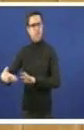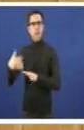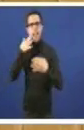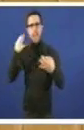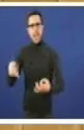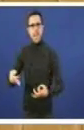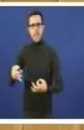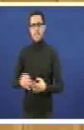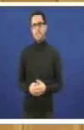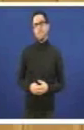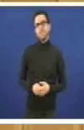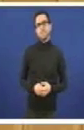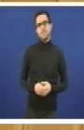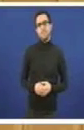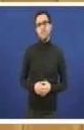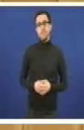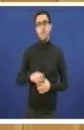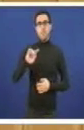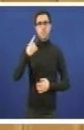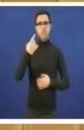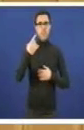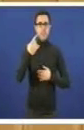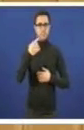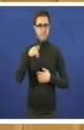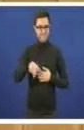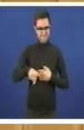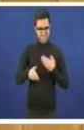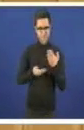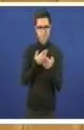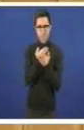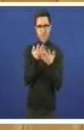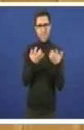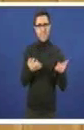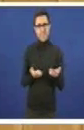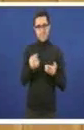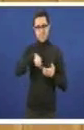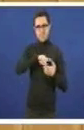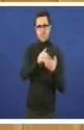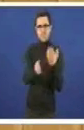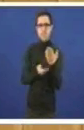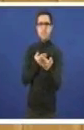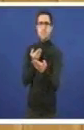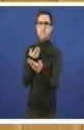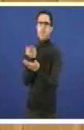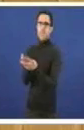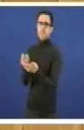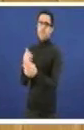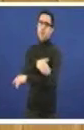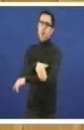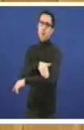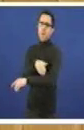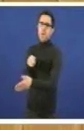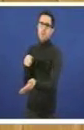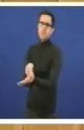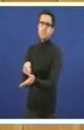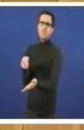En primer lugar, nesta moción proponemos instar o goberno para que cumpra o seu